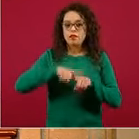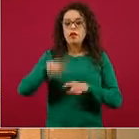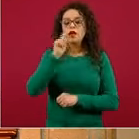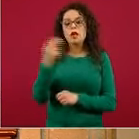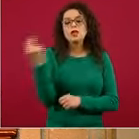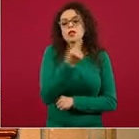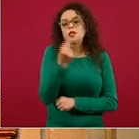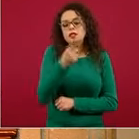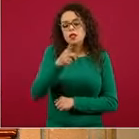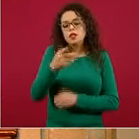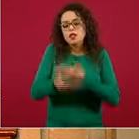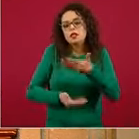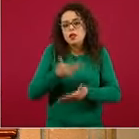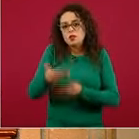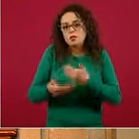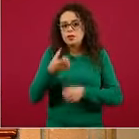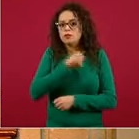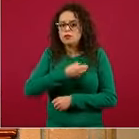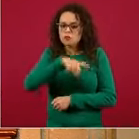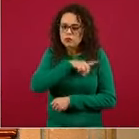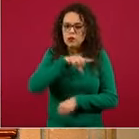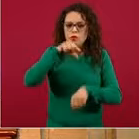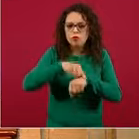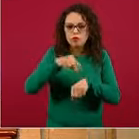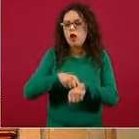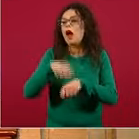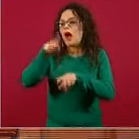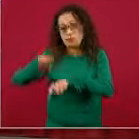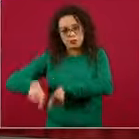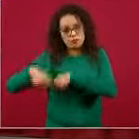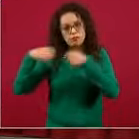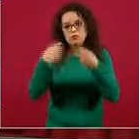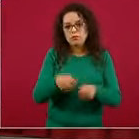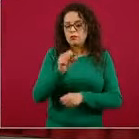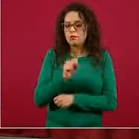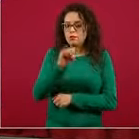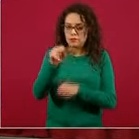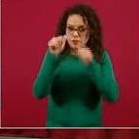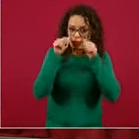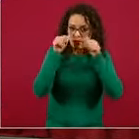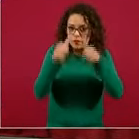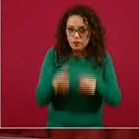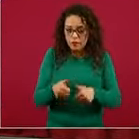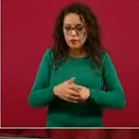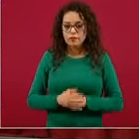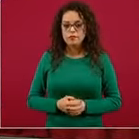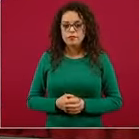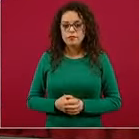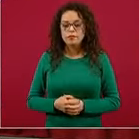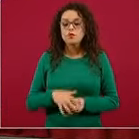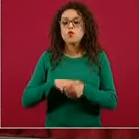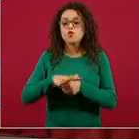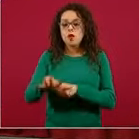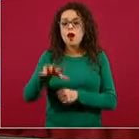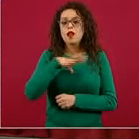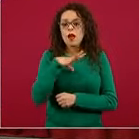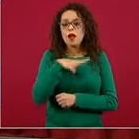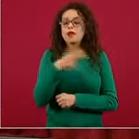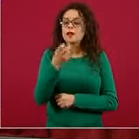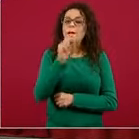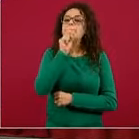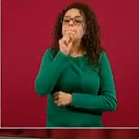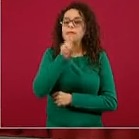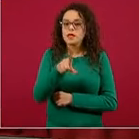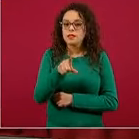salud que una unidad o un hospital pueden otorgarles, entre los cuales se destacan precisamente el poder en